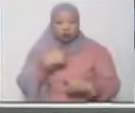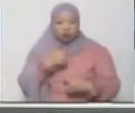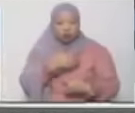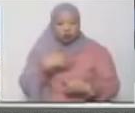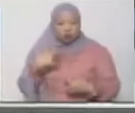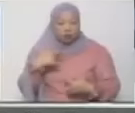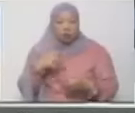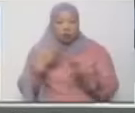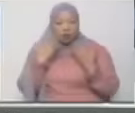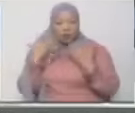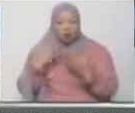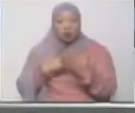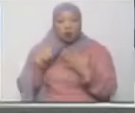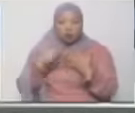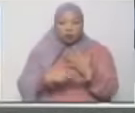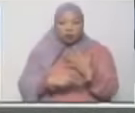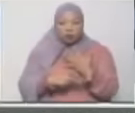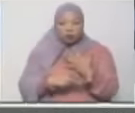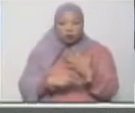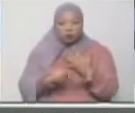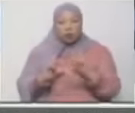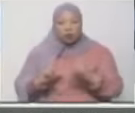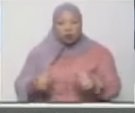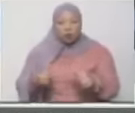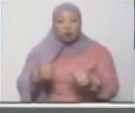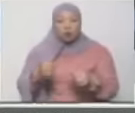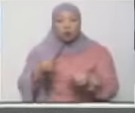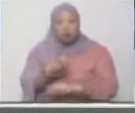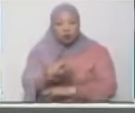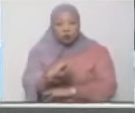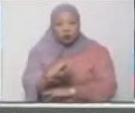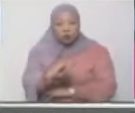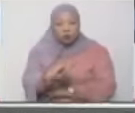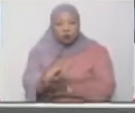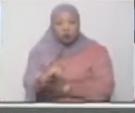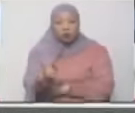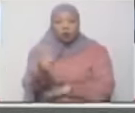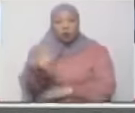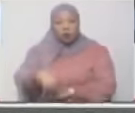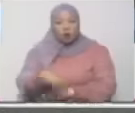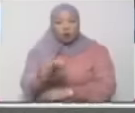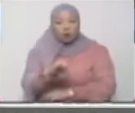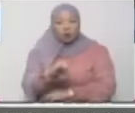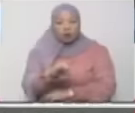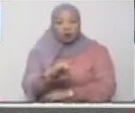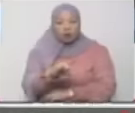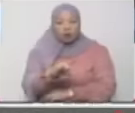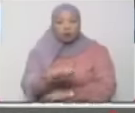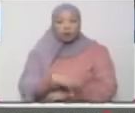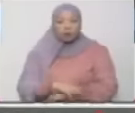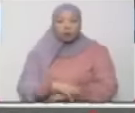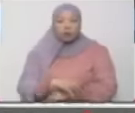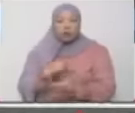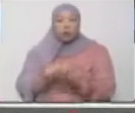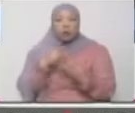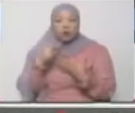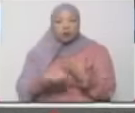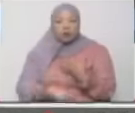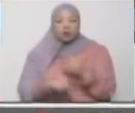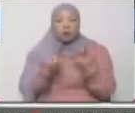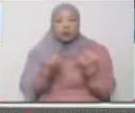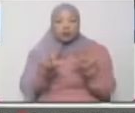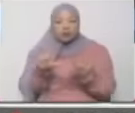para que el programa arranque de este lunes, hoy lunes, programa número